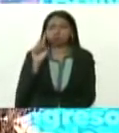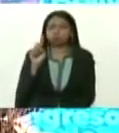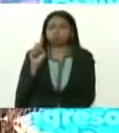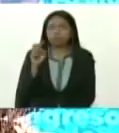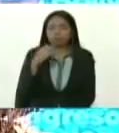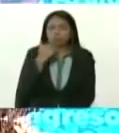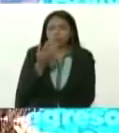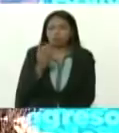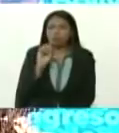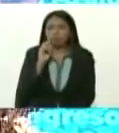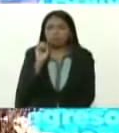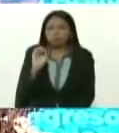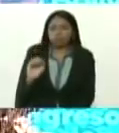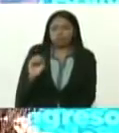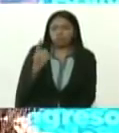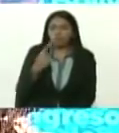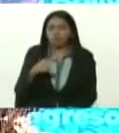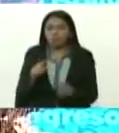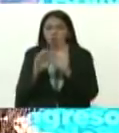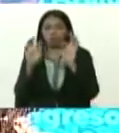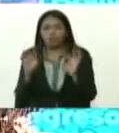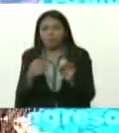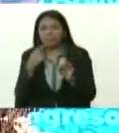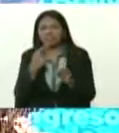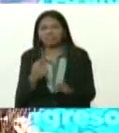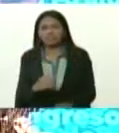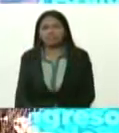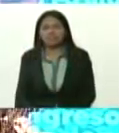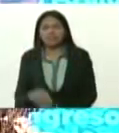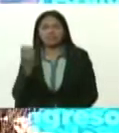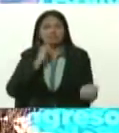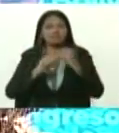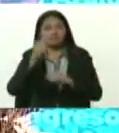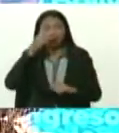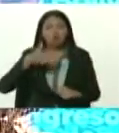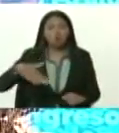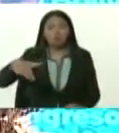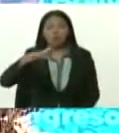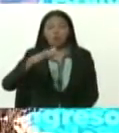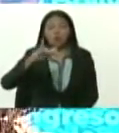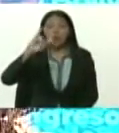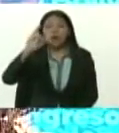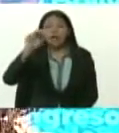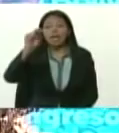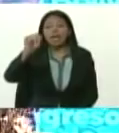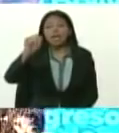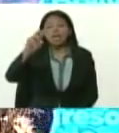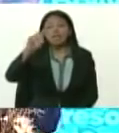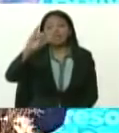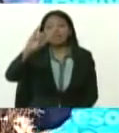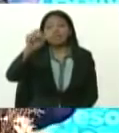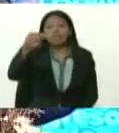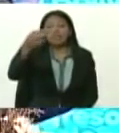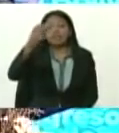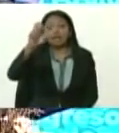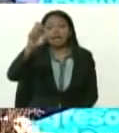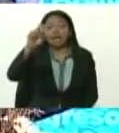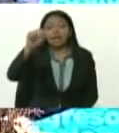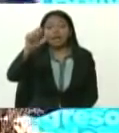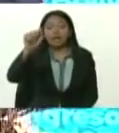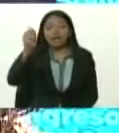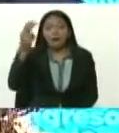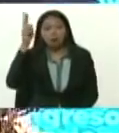para desestimarlo y defender los pueblos indígenas desde el punto de vista del